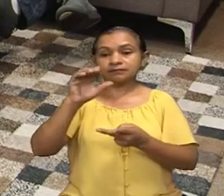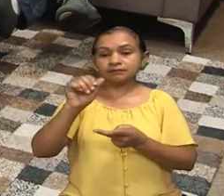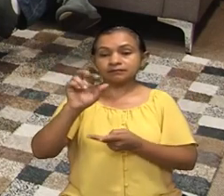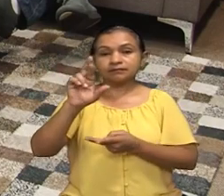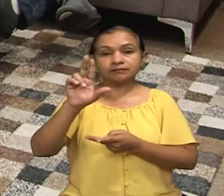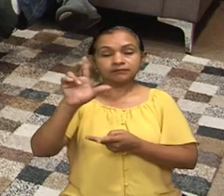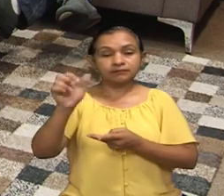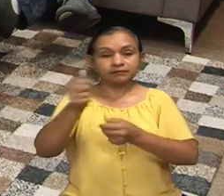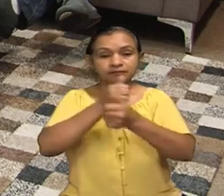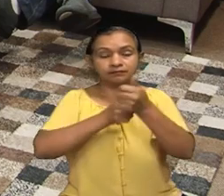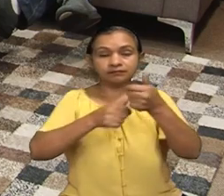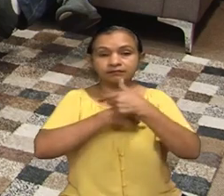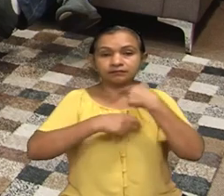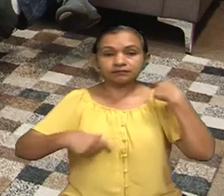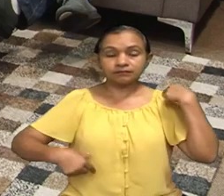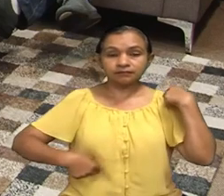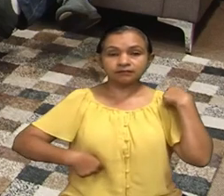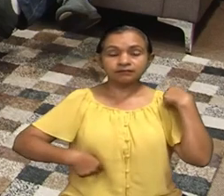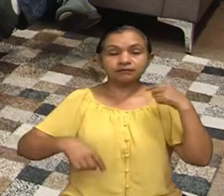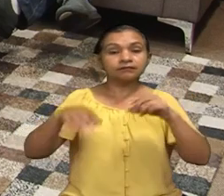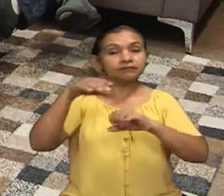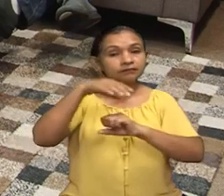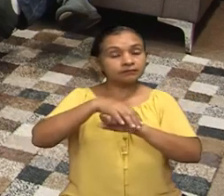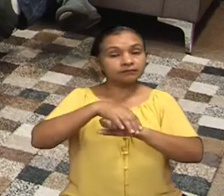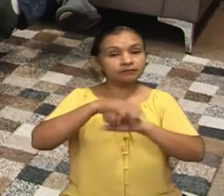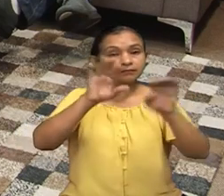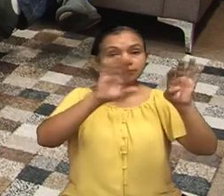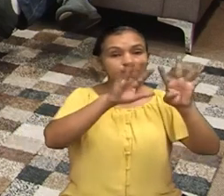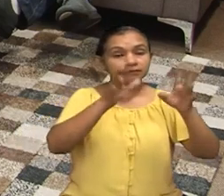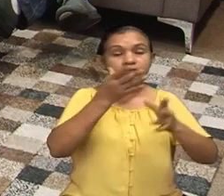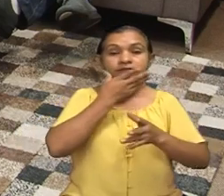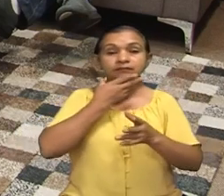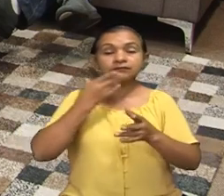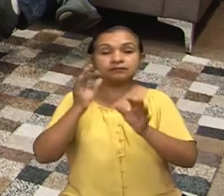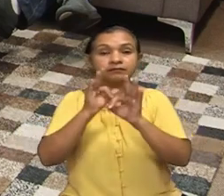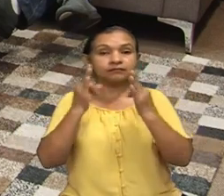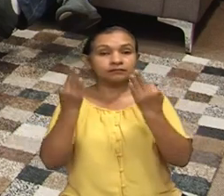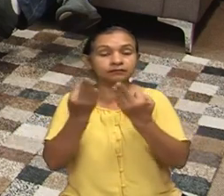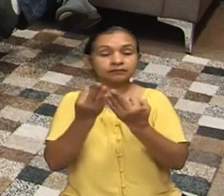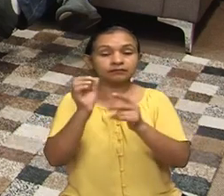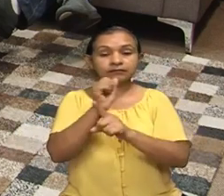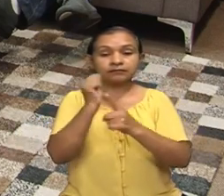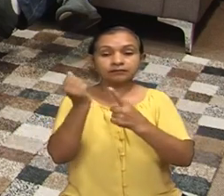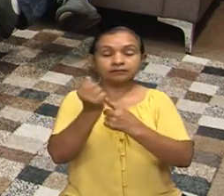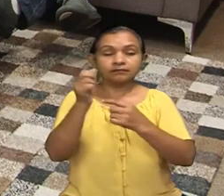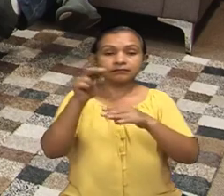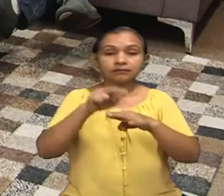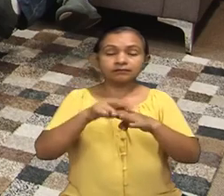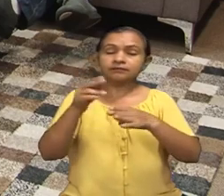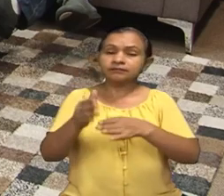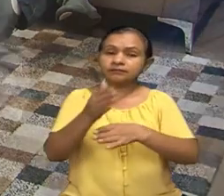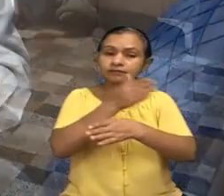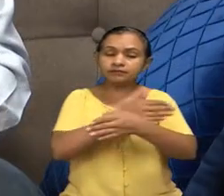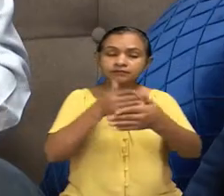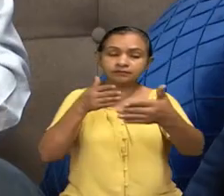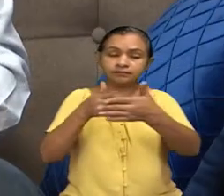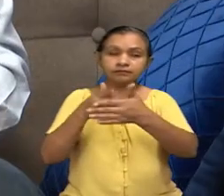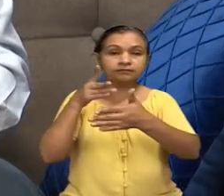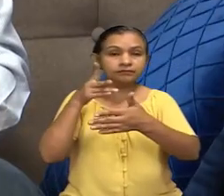vicepresidente de la Comisión de Asuntos de la Mujer, Juventud, Niñez y Familia de la Asamblea Nacional. Antes de irnos a la pausa, pues un poquito